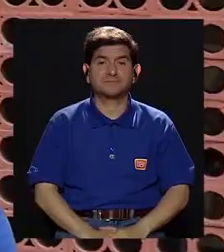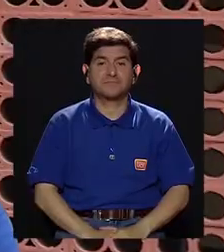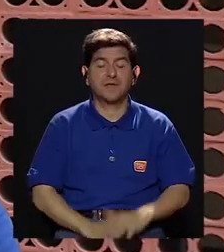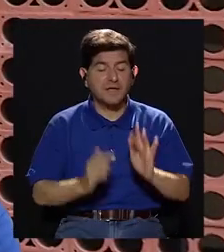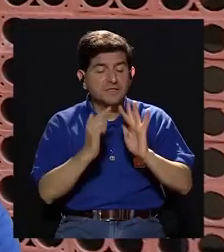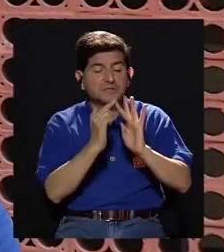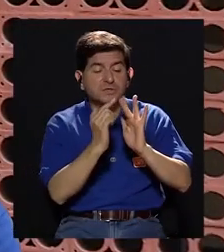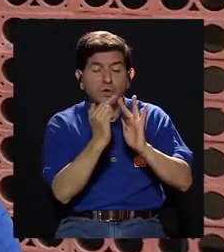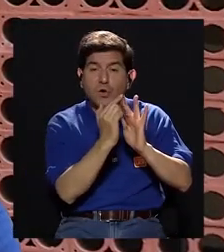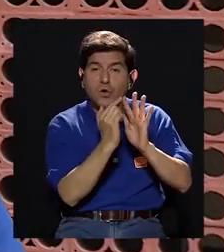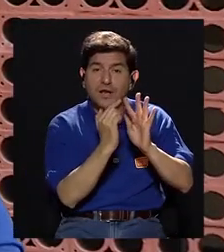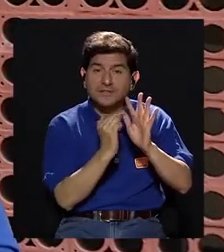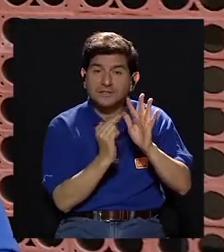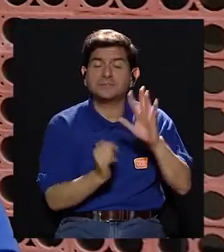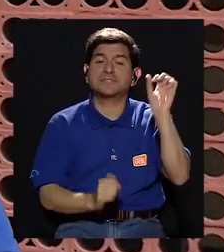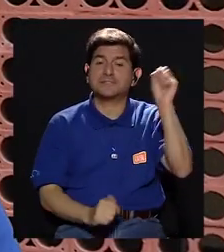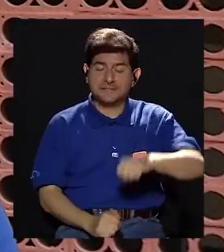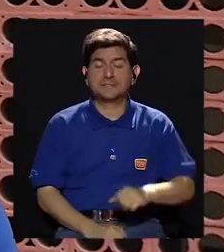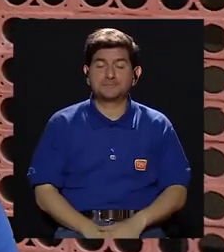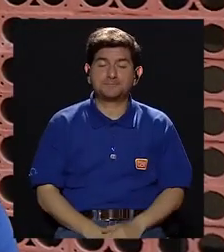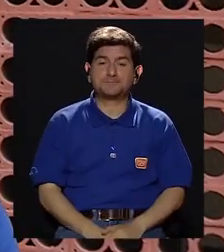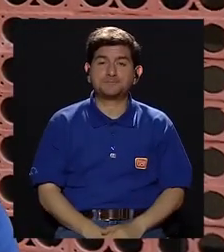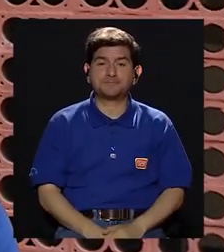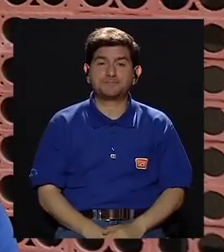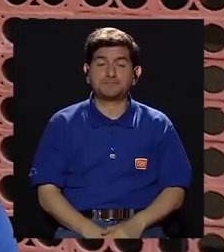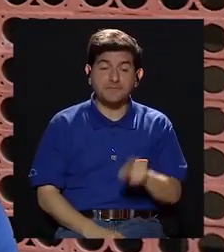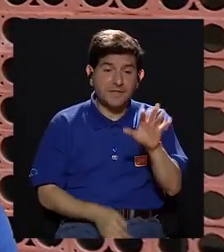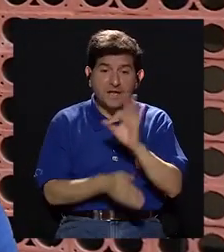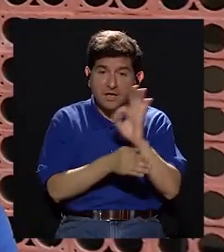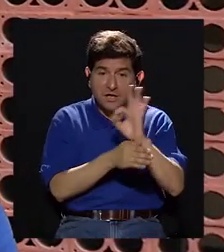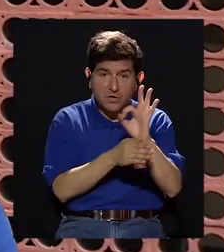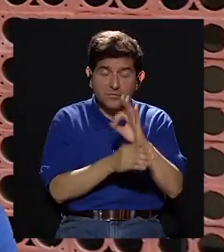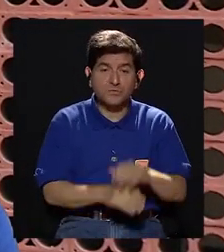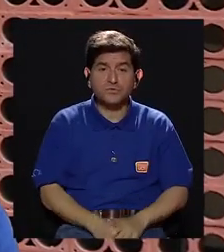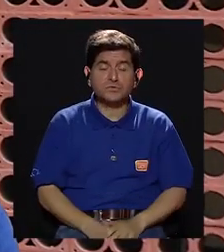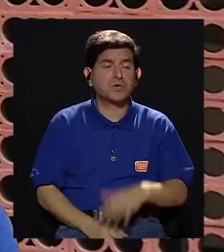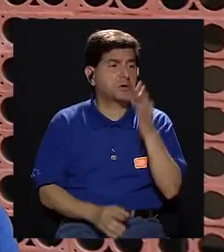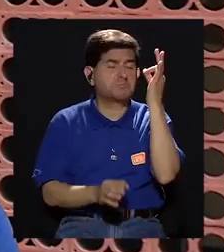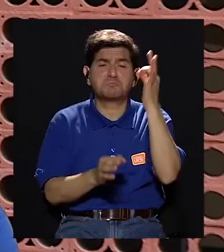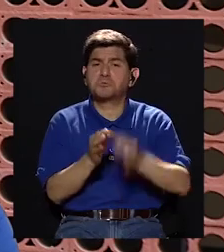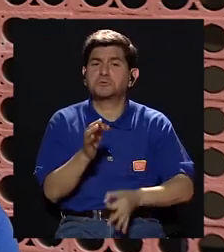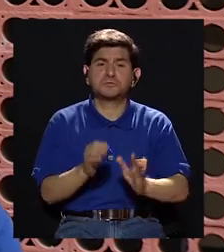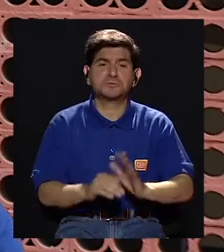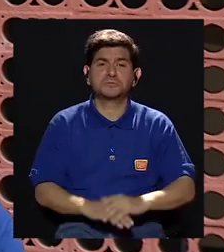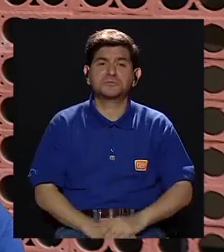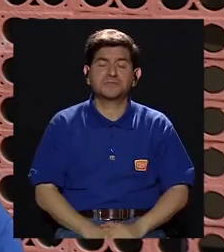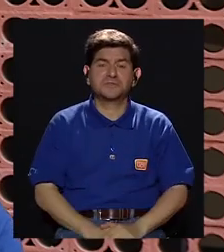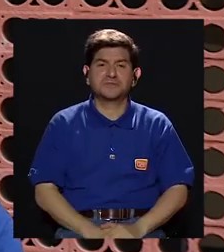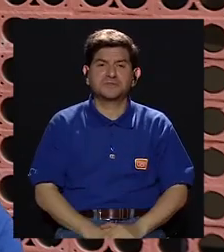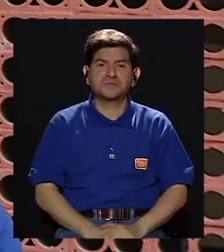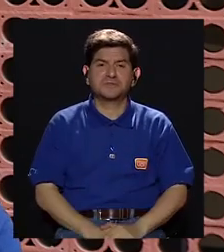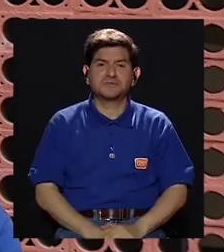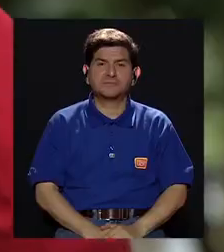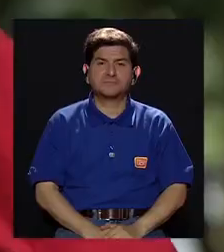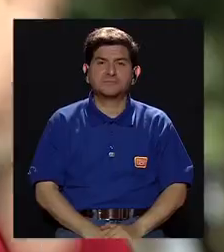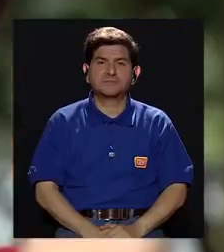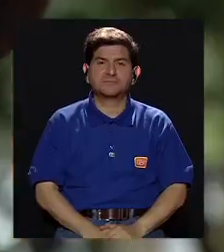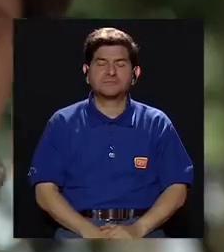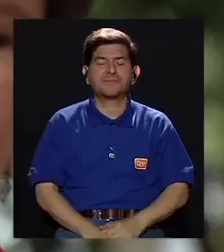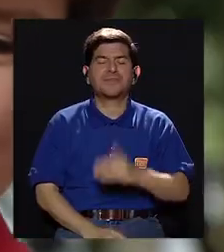con las yemas de los dedos, ¿verdad? Sí, con las yemas de los dedos, exacto, que funciona de algo súper sencillo. Eso es.